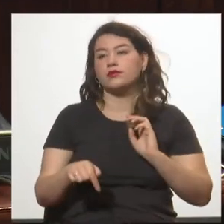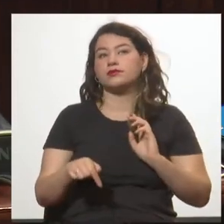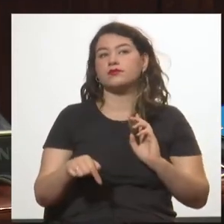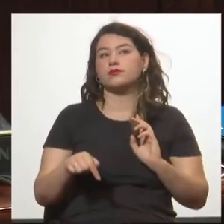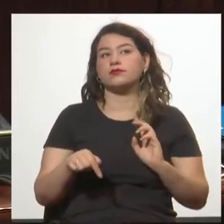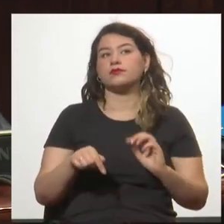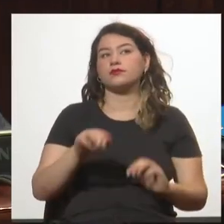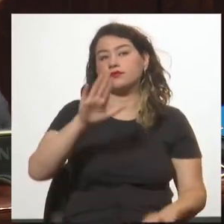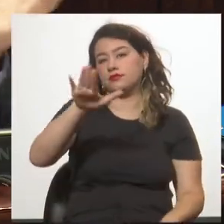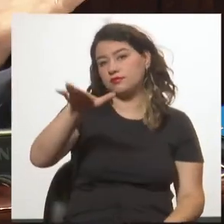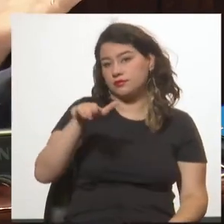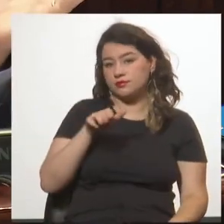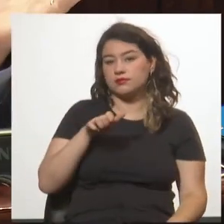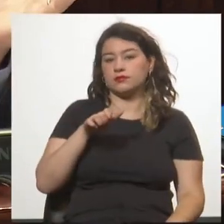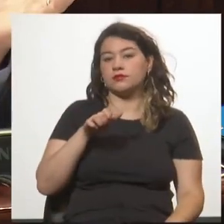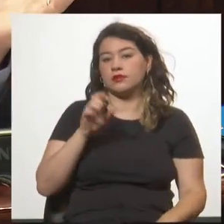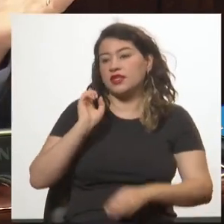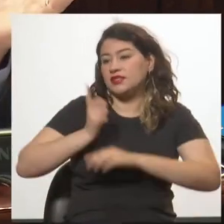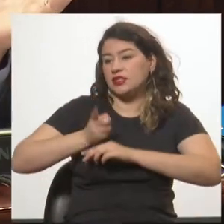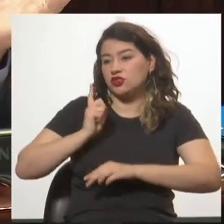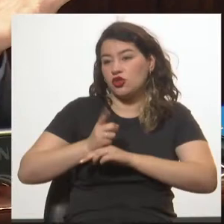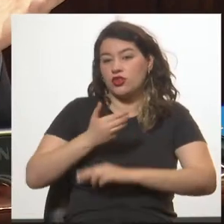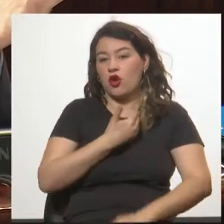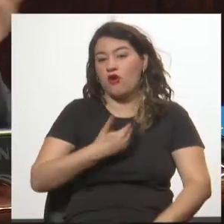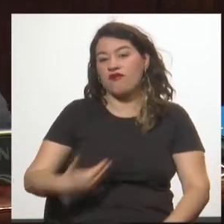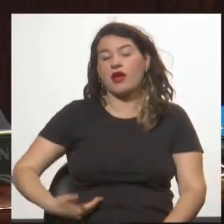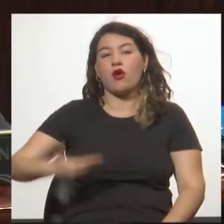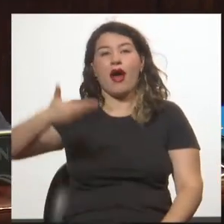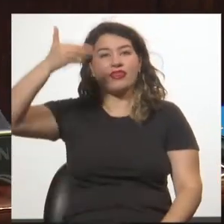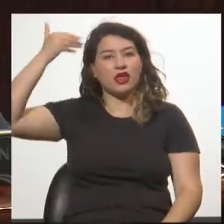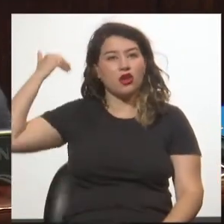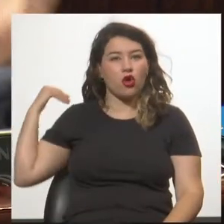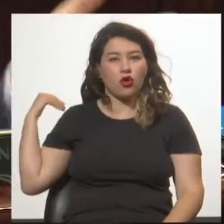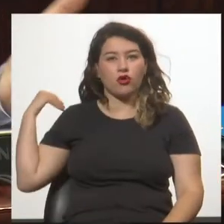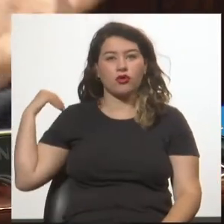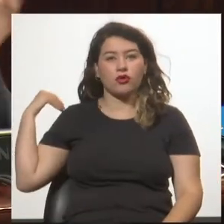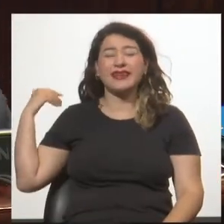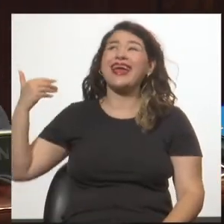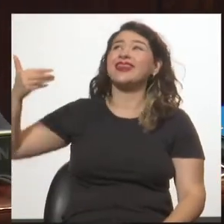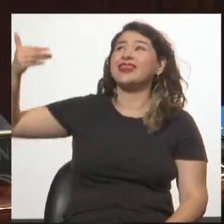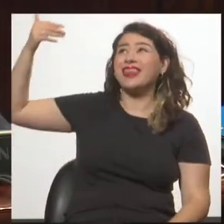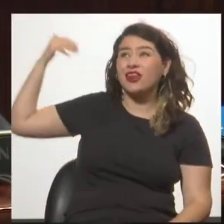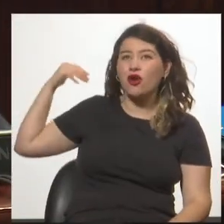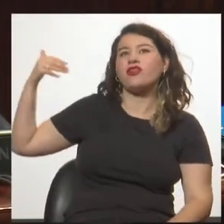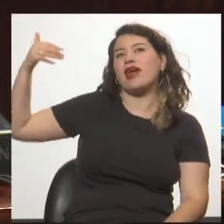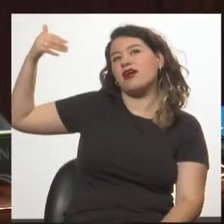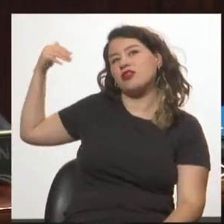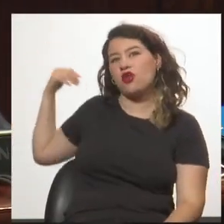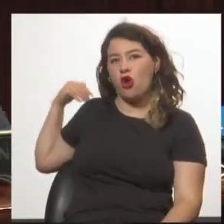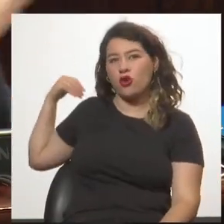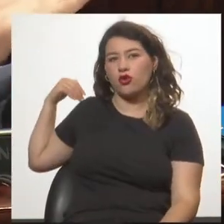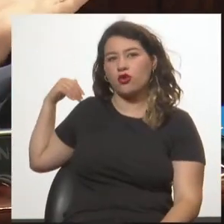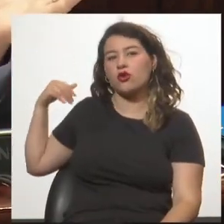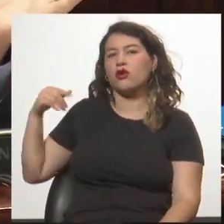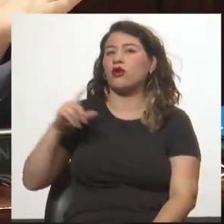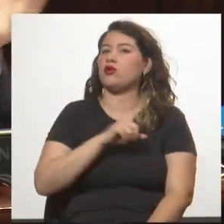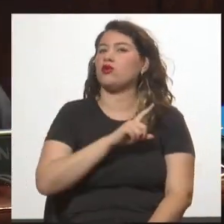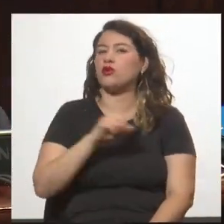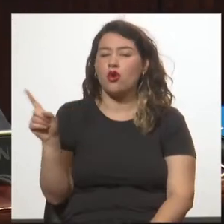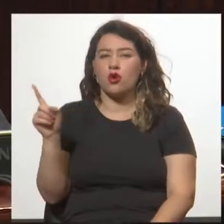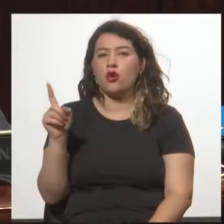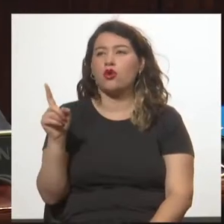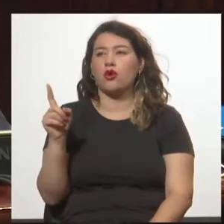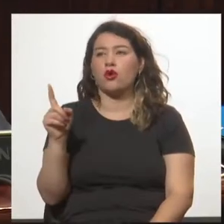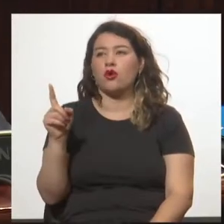sala que cuestiona decisiones del gobierno anterior y de la anterior a la anterior no habrá en saná